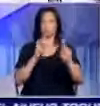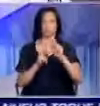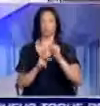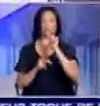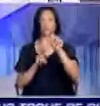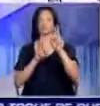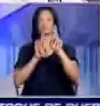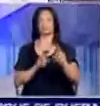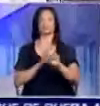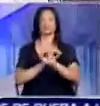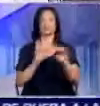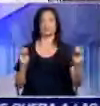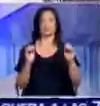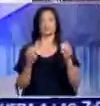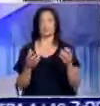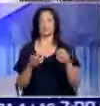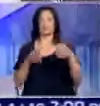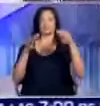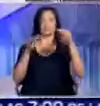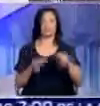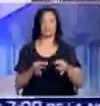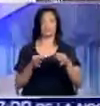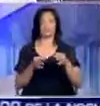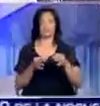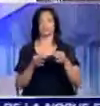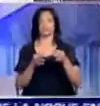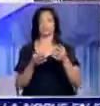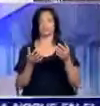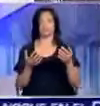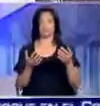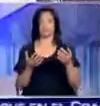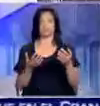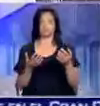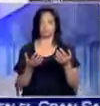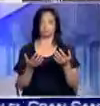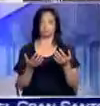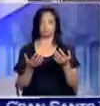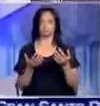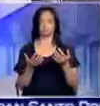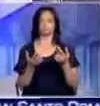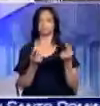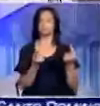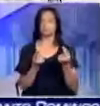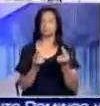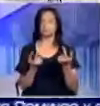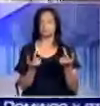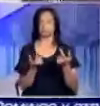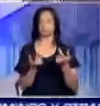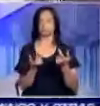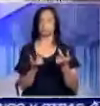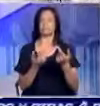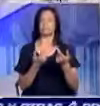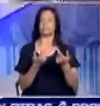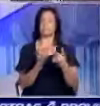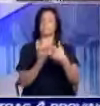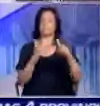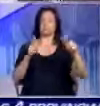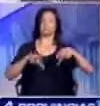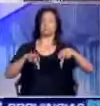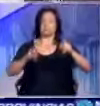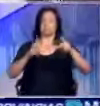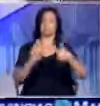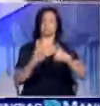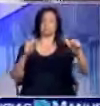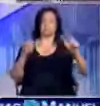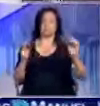no está respetando nada y las medidas que Proponen lo que hacen es ayudar a que esto sea